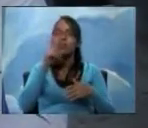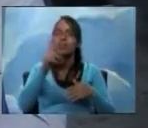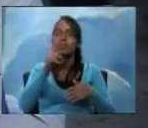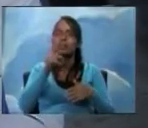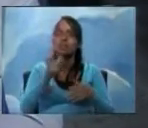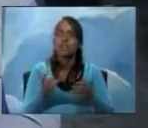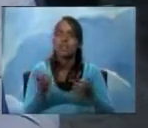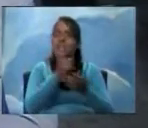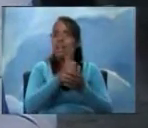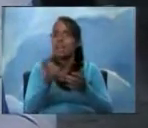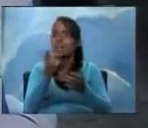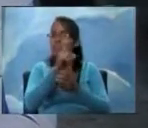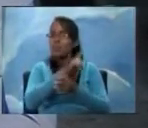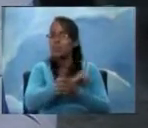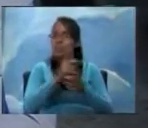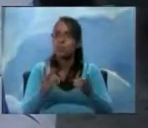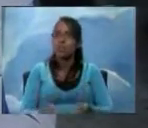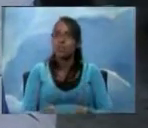Y escribe mi nombre.